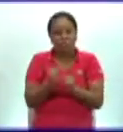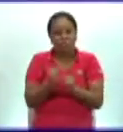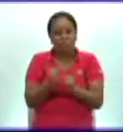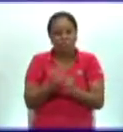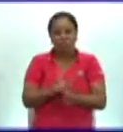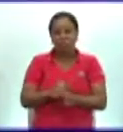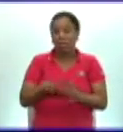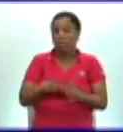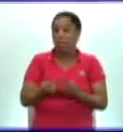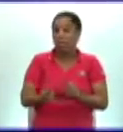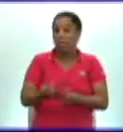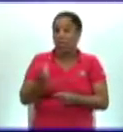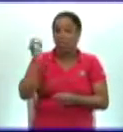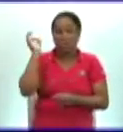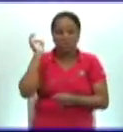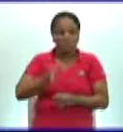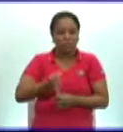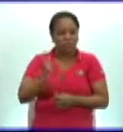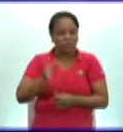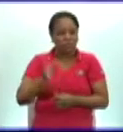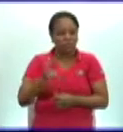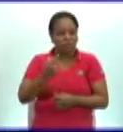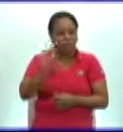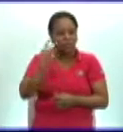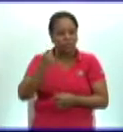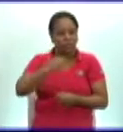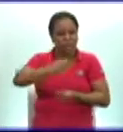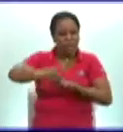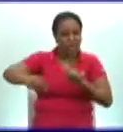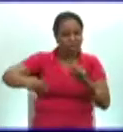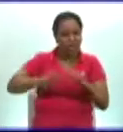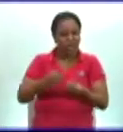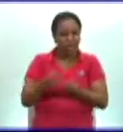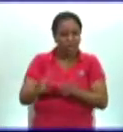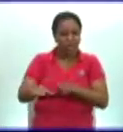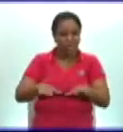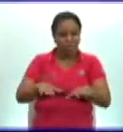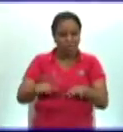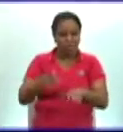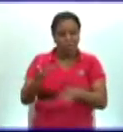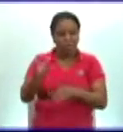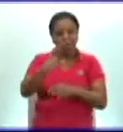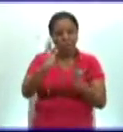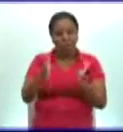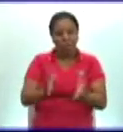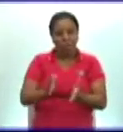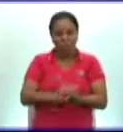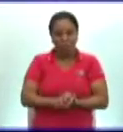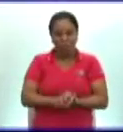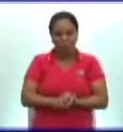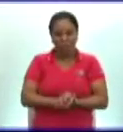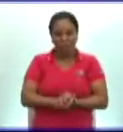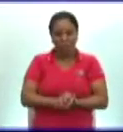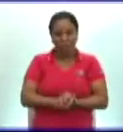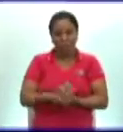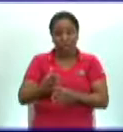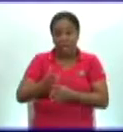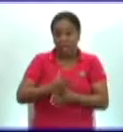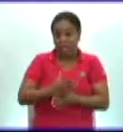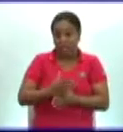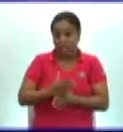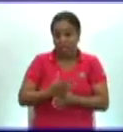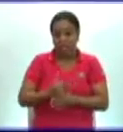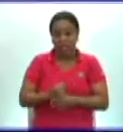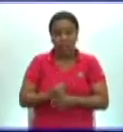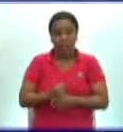se perciben efectos de frenado o de cambio en la trayectoria de un cuerpo en movimiento. A diferencia con lo que